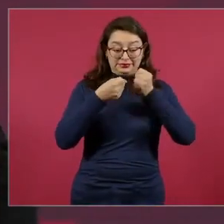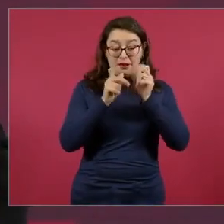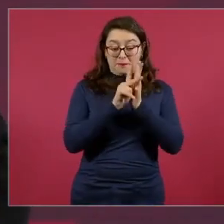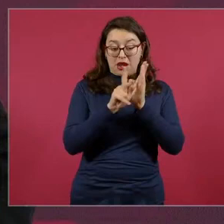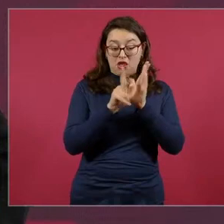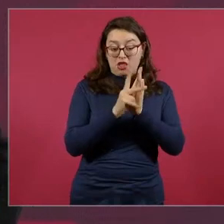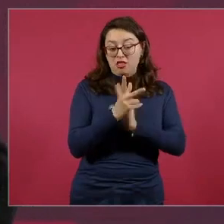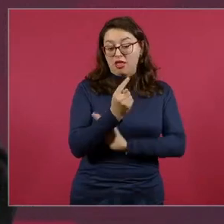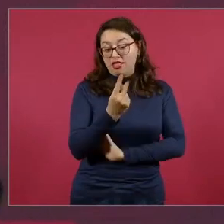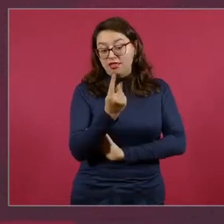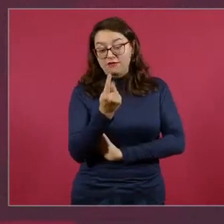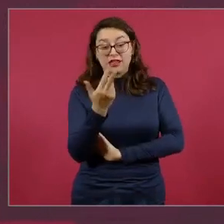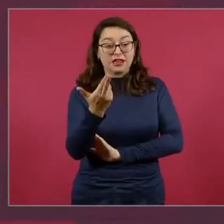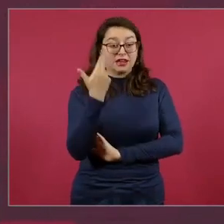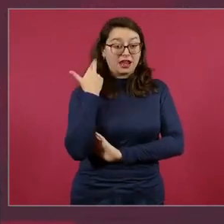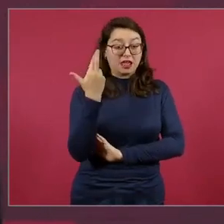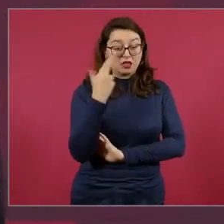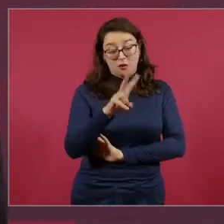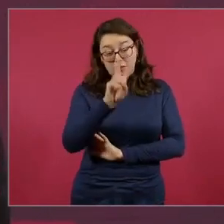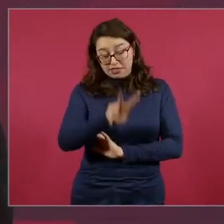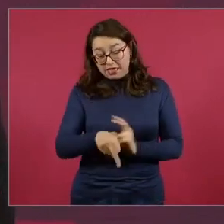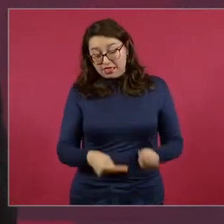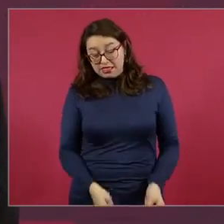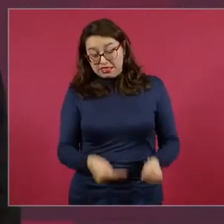realmente del periodismo.